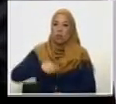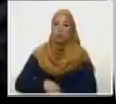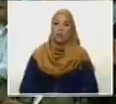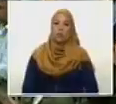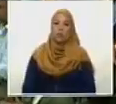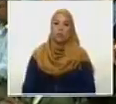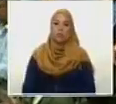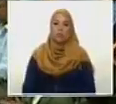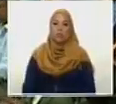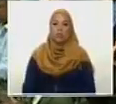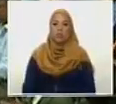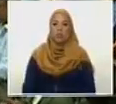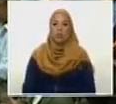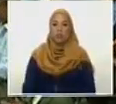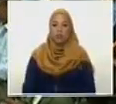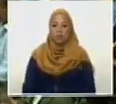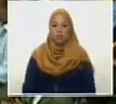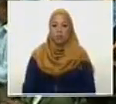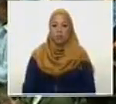Noel,